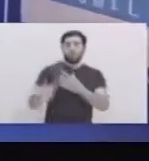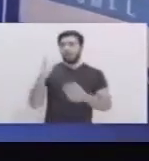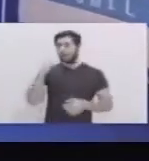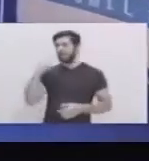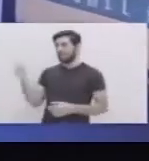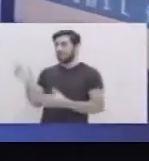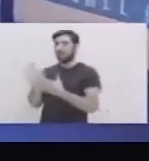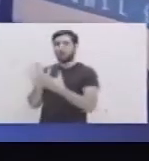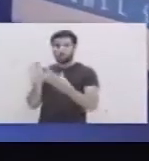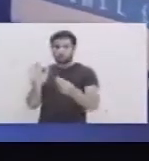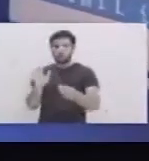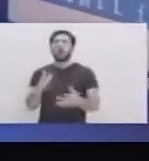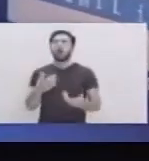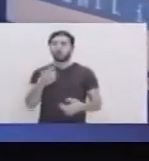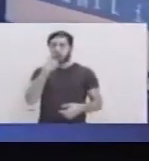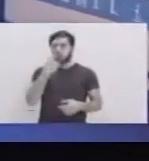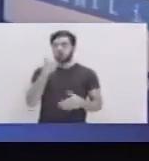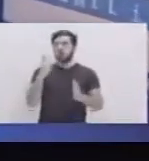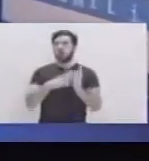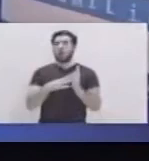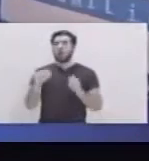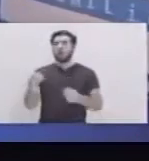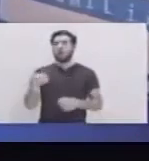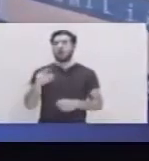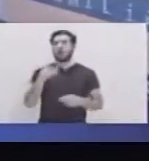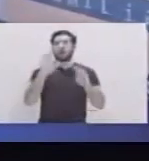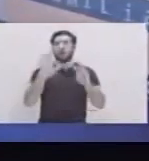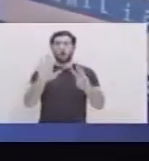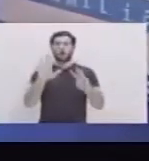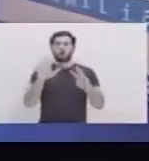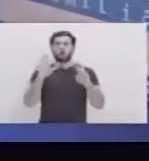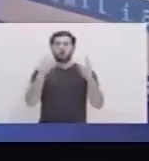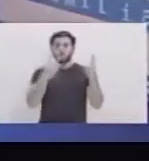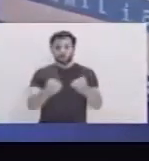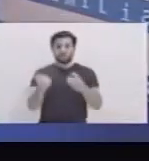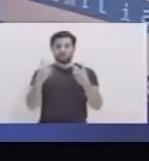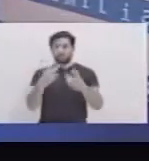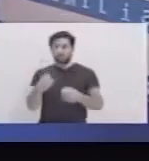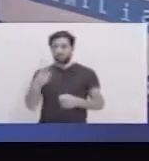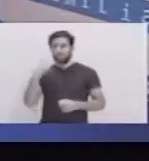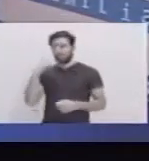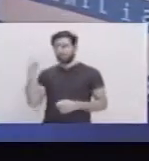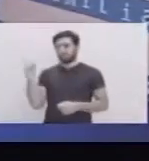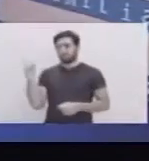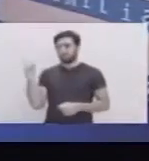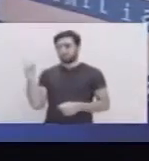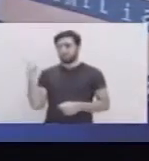hombro. Aquí lo puedo hacer 4 series, 8 repeticiones.